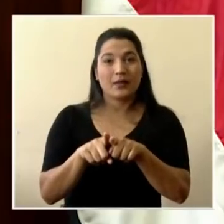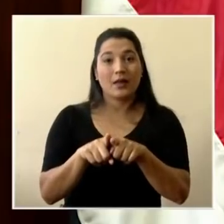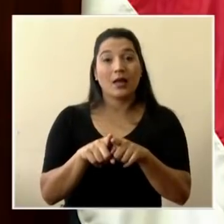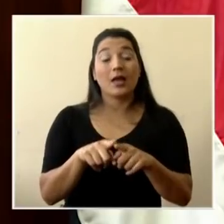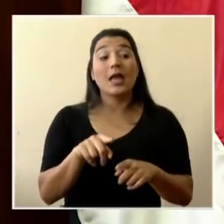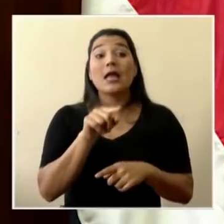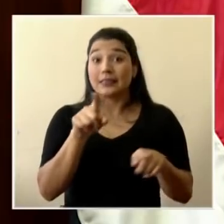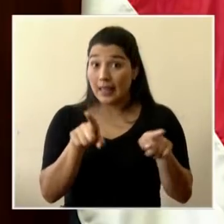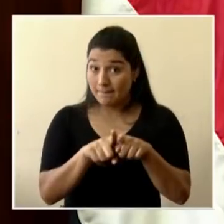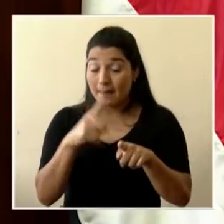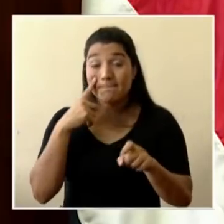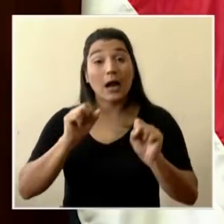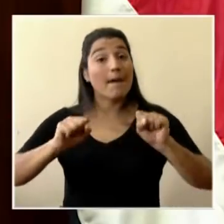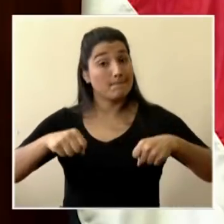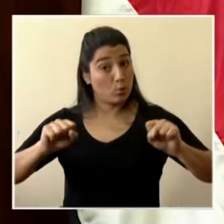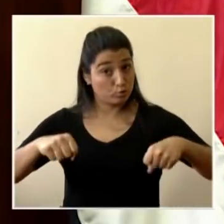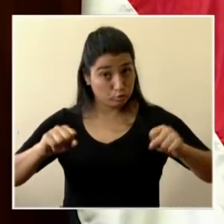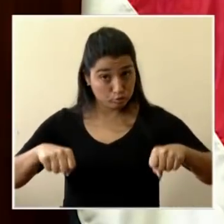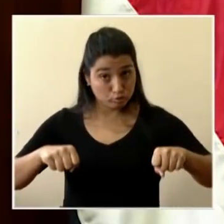las motocicletas.